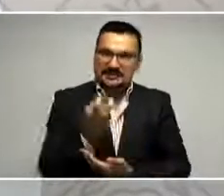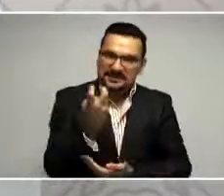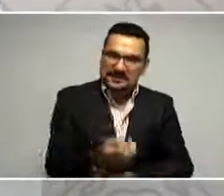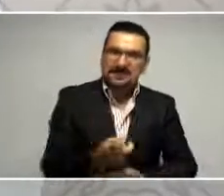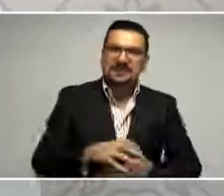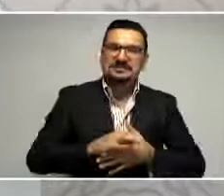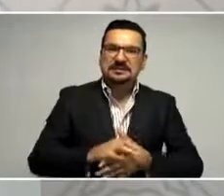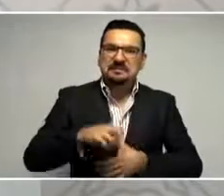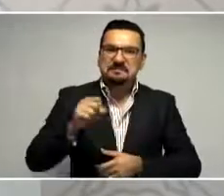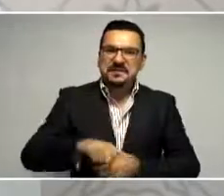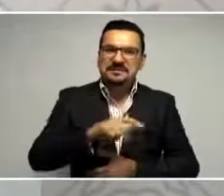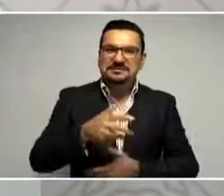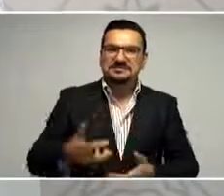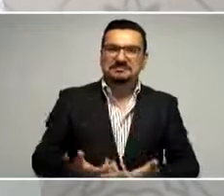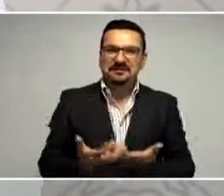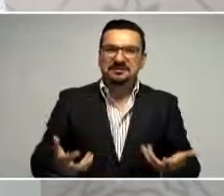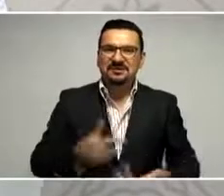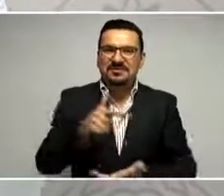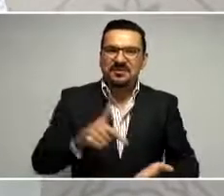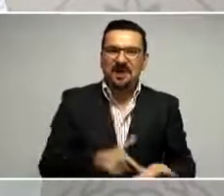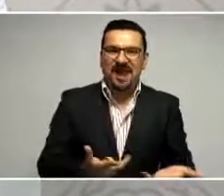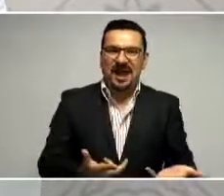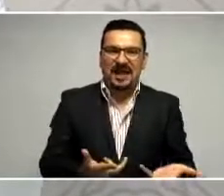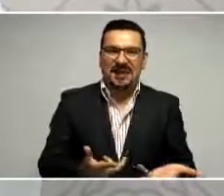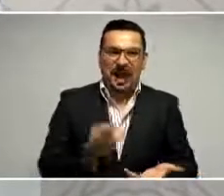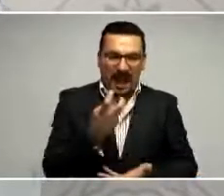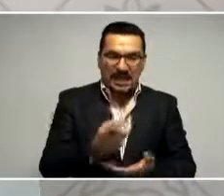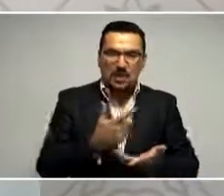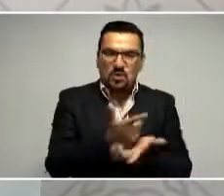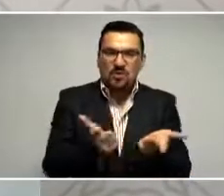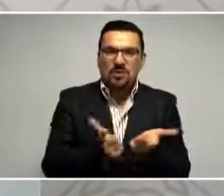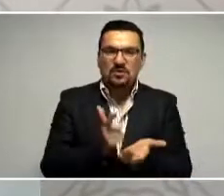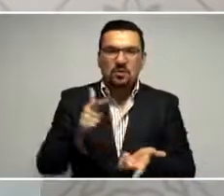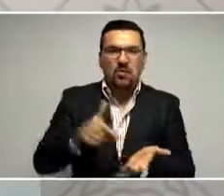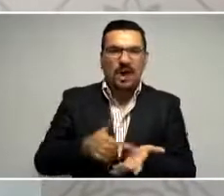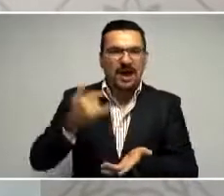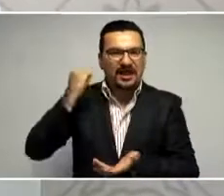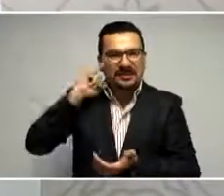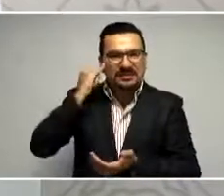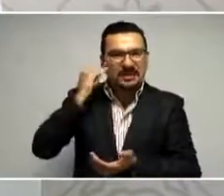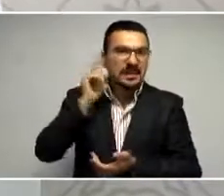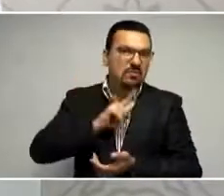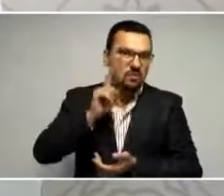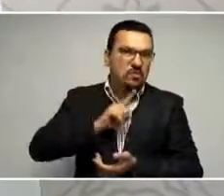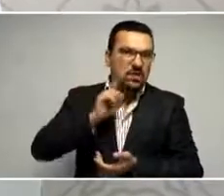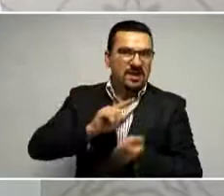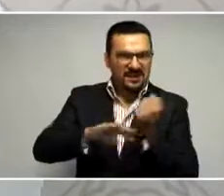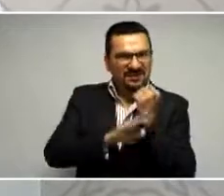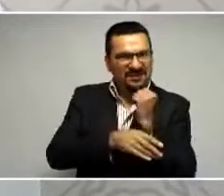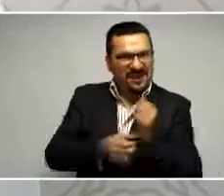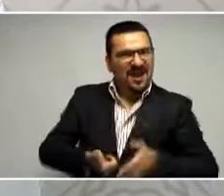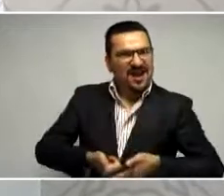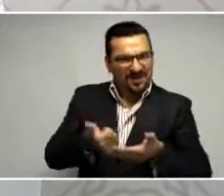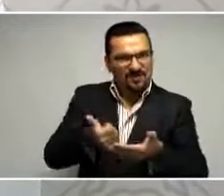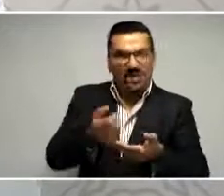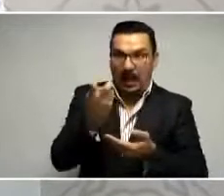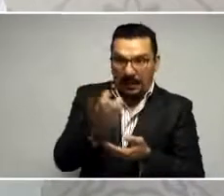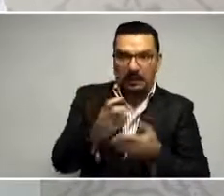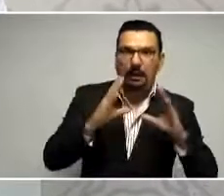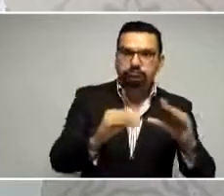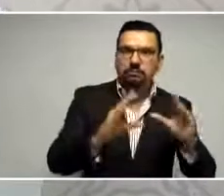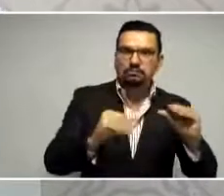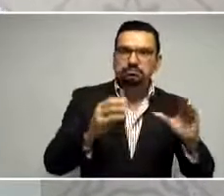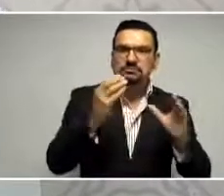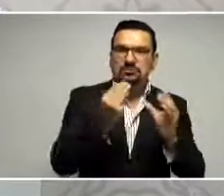viven, son las de las zonas indígenas, son de los pueblos originarios y de